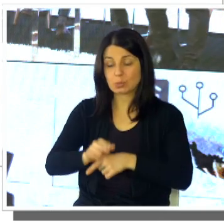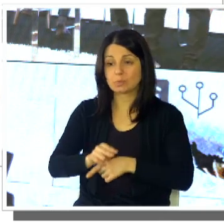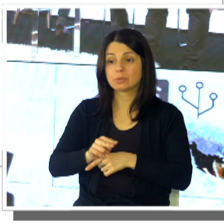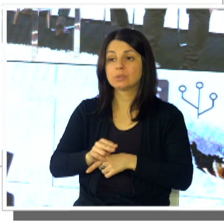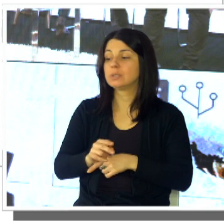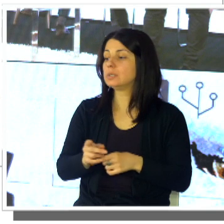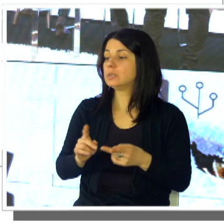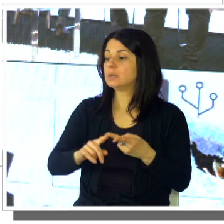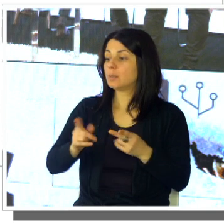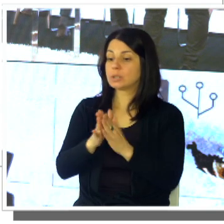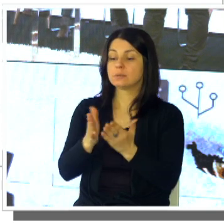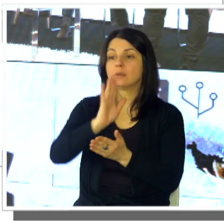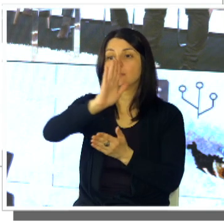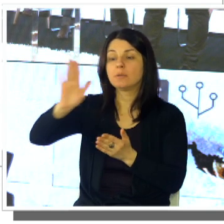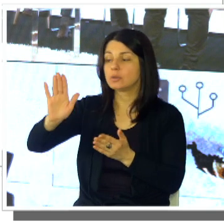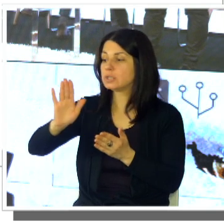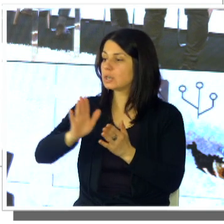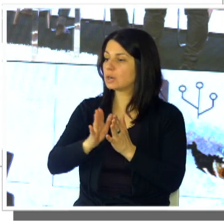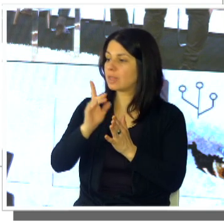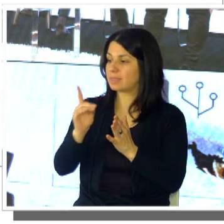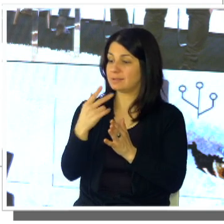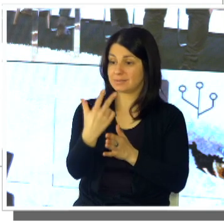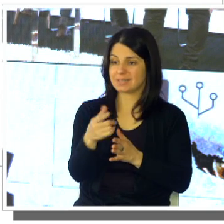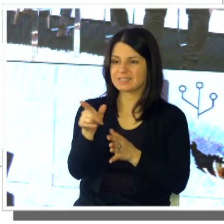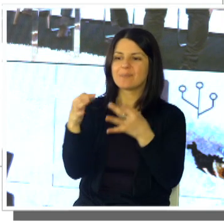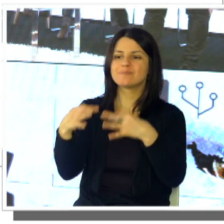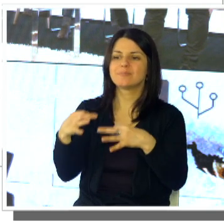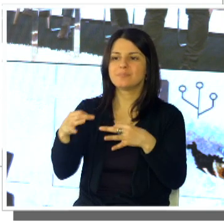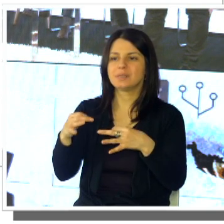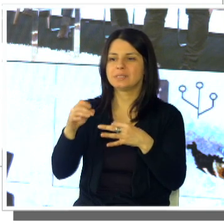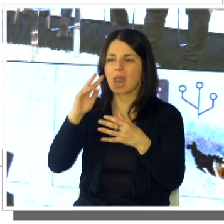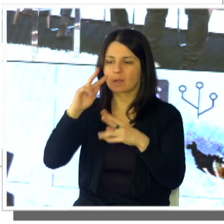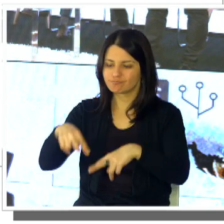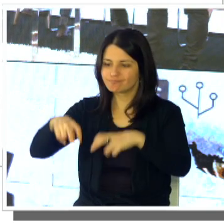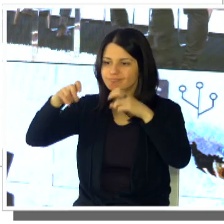también la biblioteca D3, que es la que está especializada en realizar gráficos.